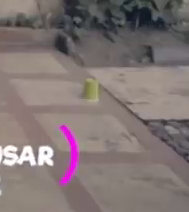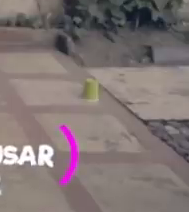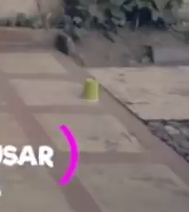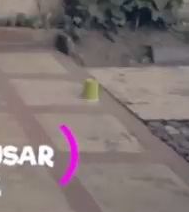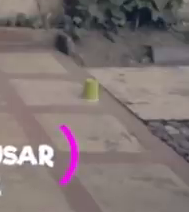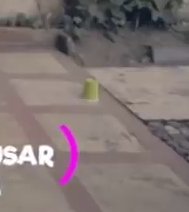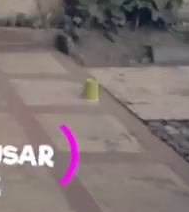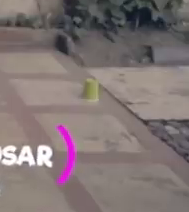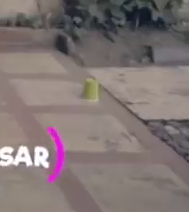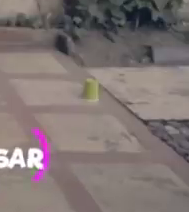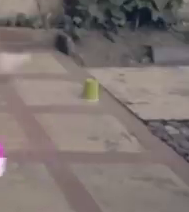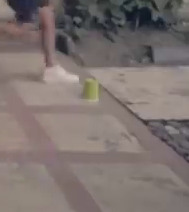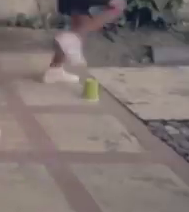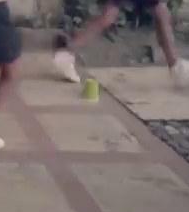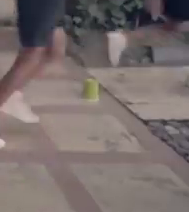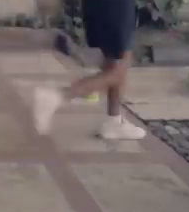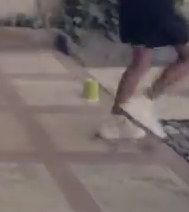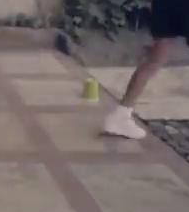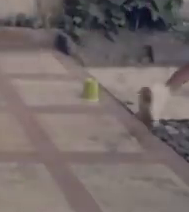¡Gracias!